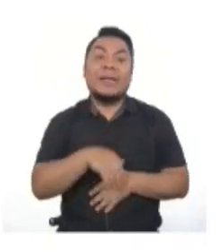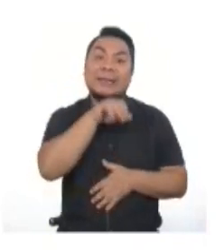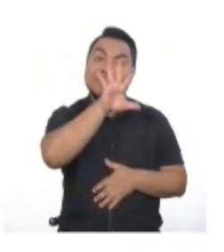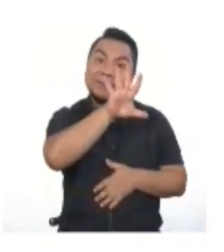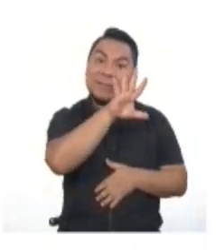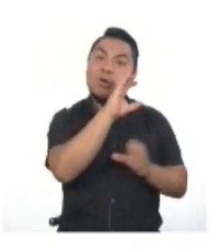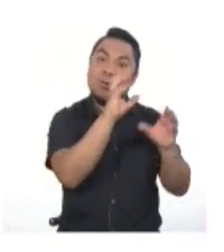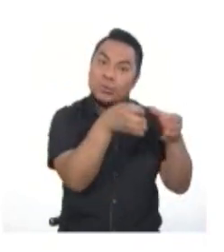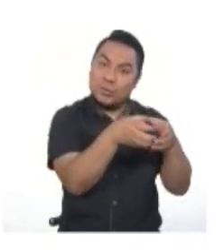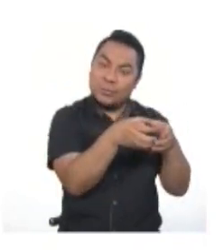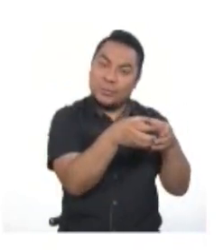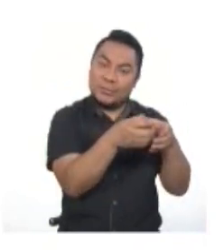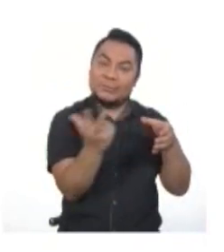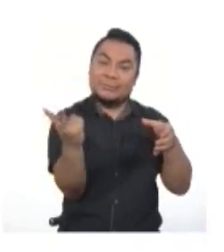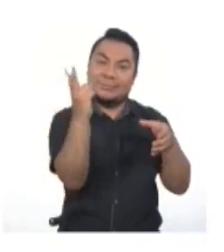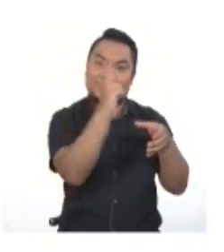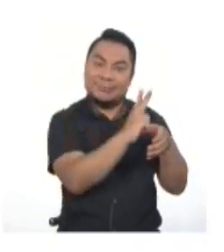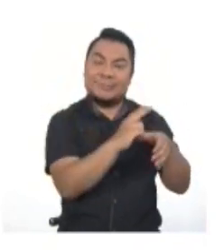5 grupos,